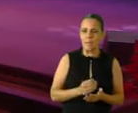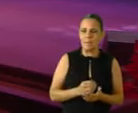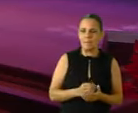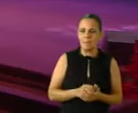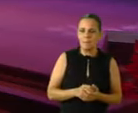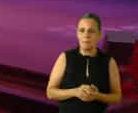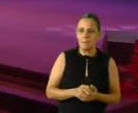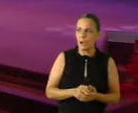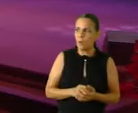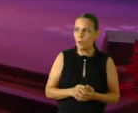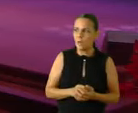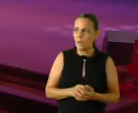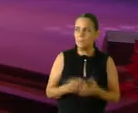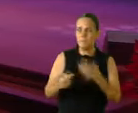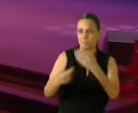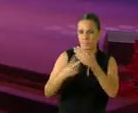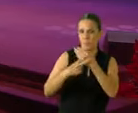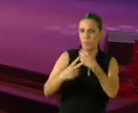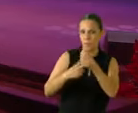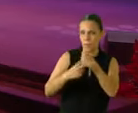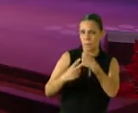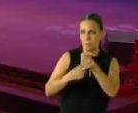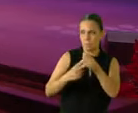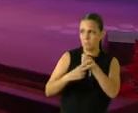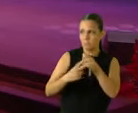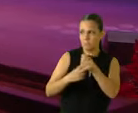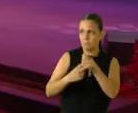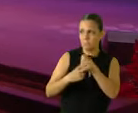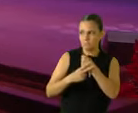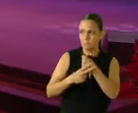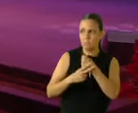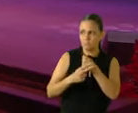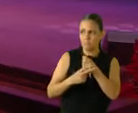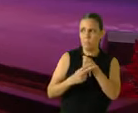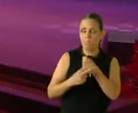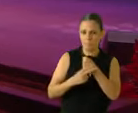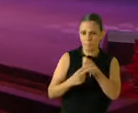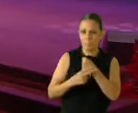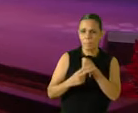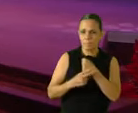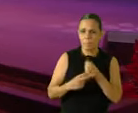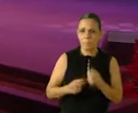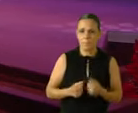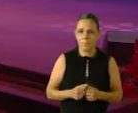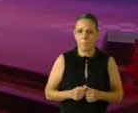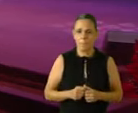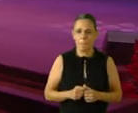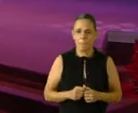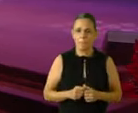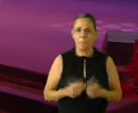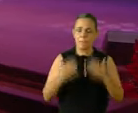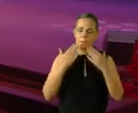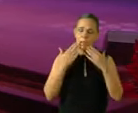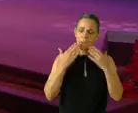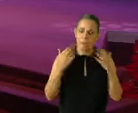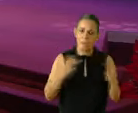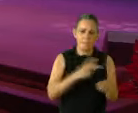esfuerzo se hizo para la cadena. Yo tengo que agradecer a Lizzy, gracias. ¿Dónde está Lizzy? Gracias por cuidar a mis